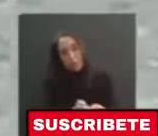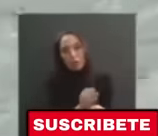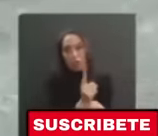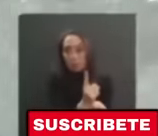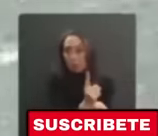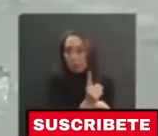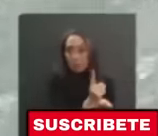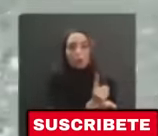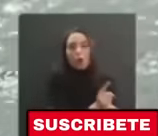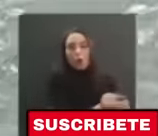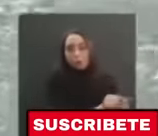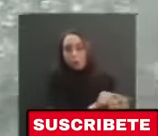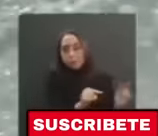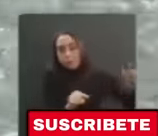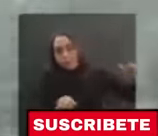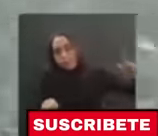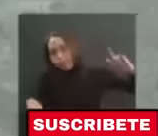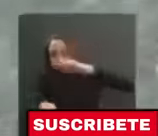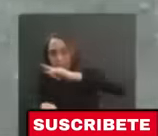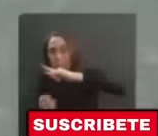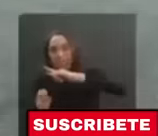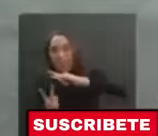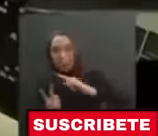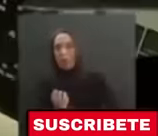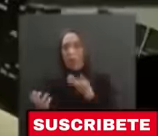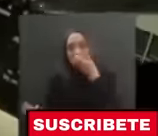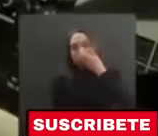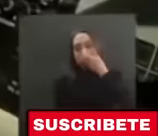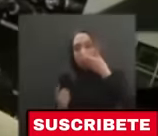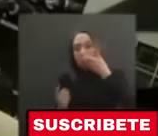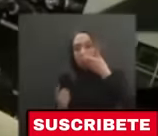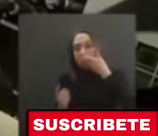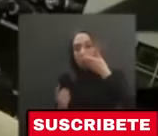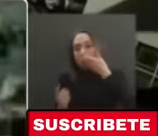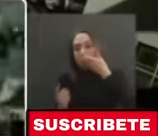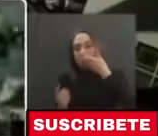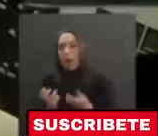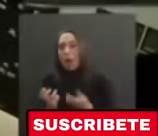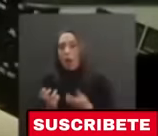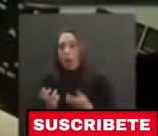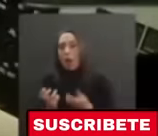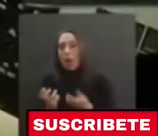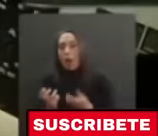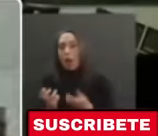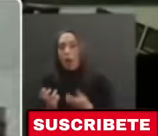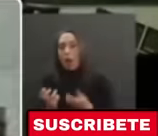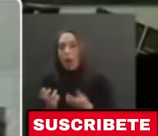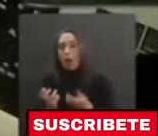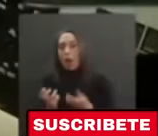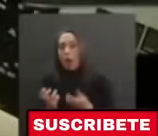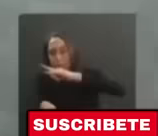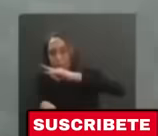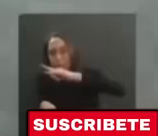llegamos a la segunda, con ella se trató de establecer contacto. Igual son pillos, porque ellos paran, no paran de día, pero paran de